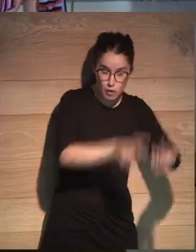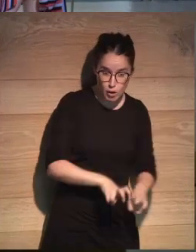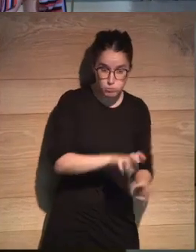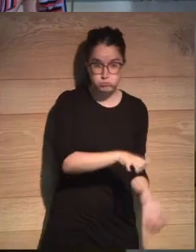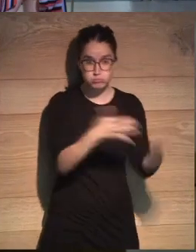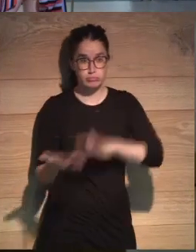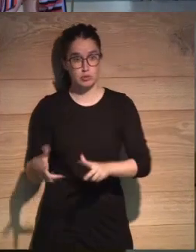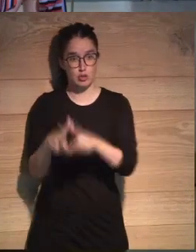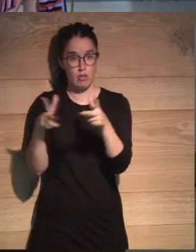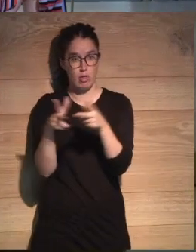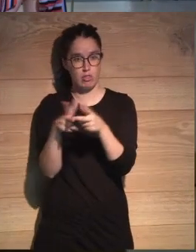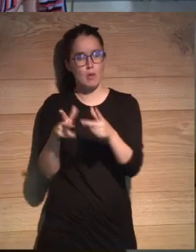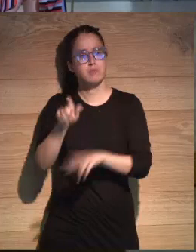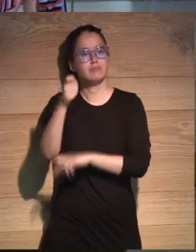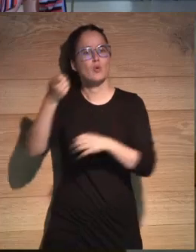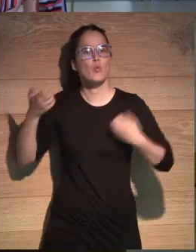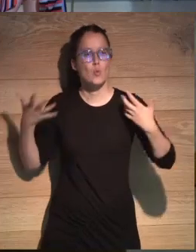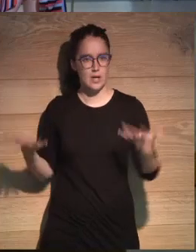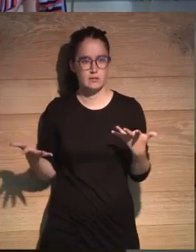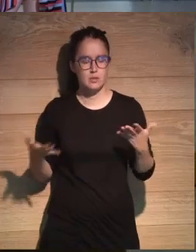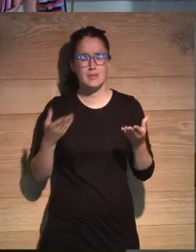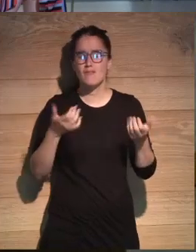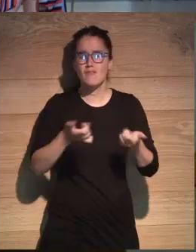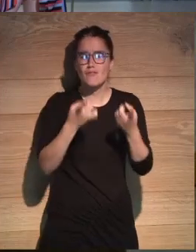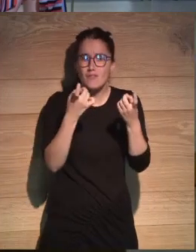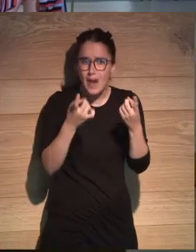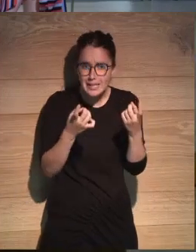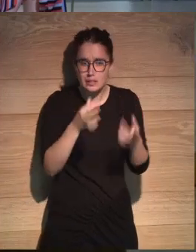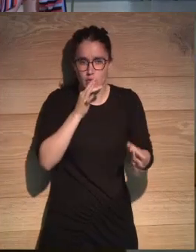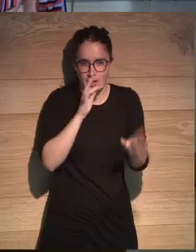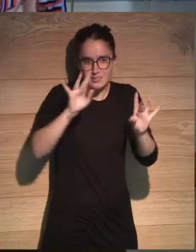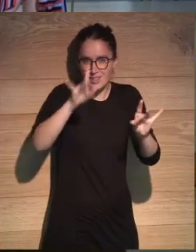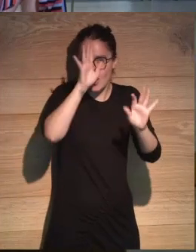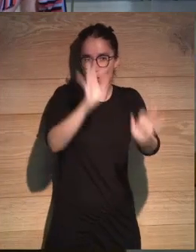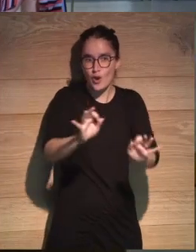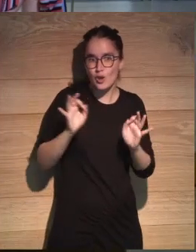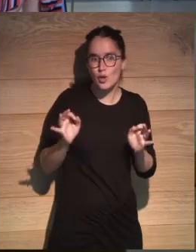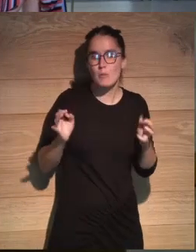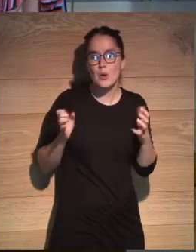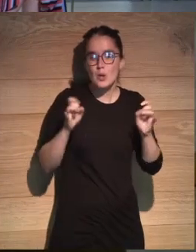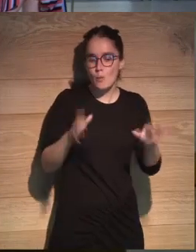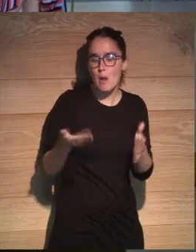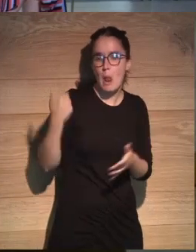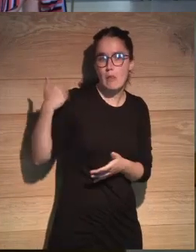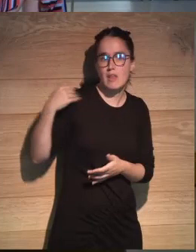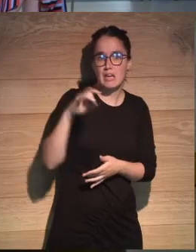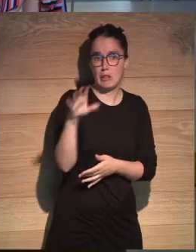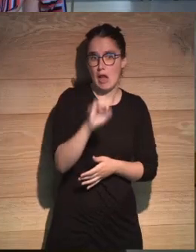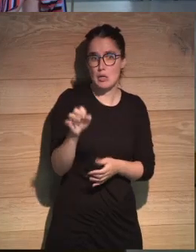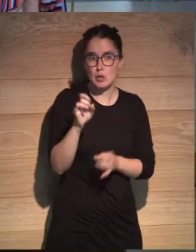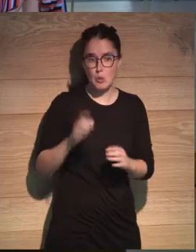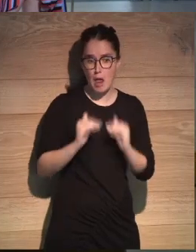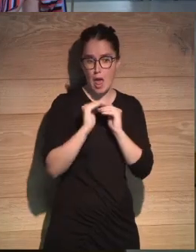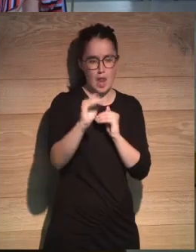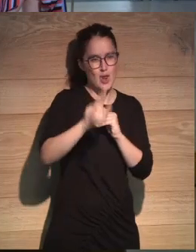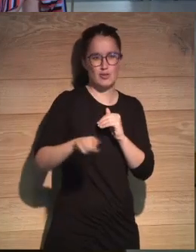forma adecuada en la sociedad. ¿Tenemos que hacer muchas más cosas? Evidentemente sí, pero que no estamos como estábamos hace 15 años, pues yo creo